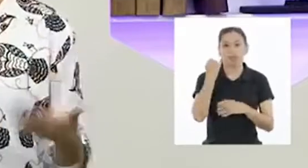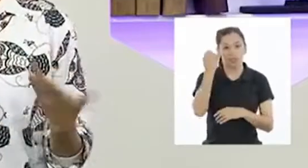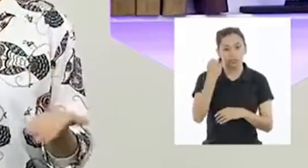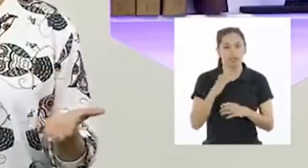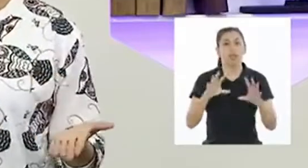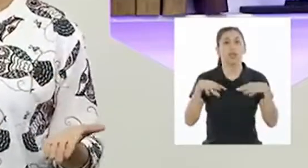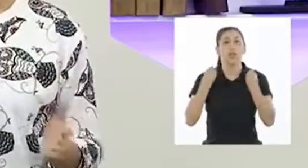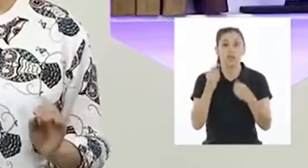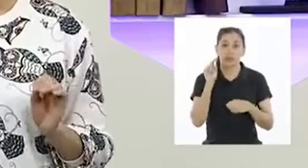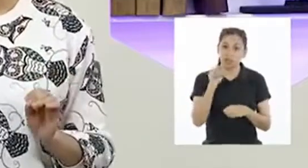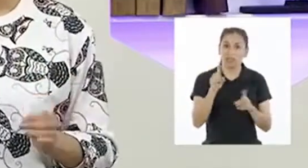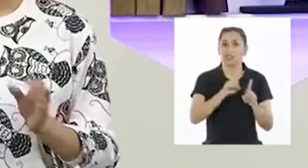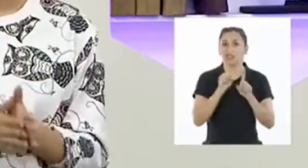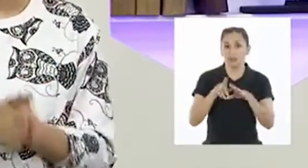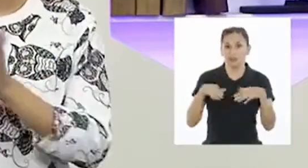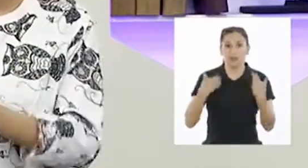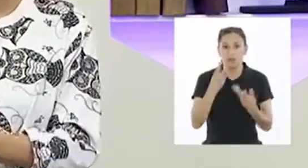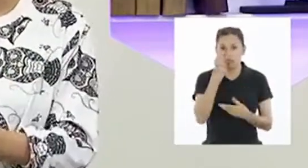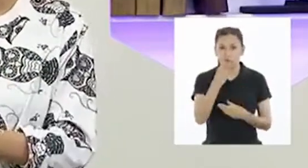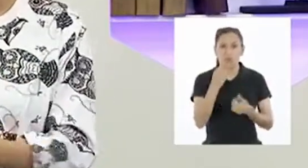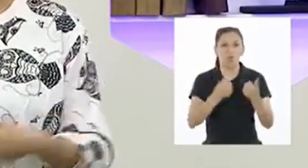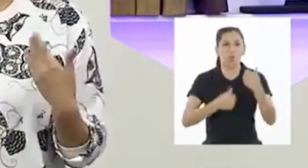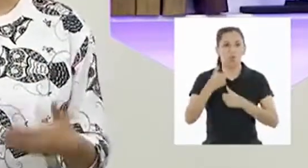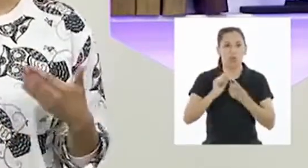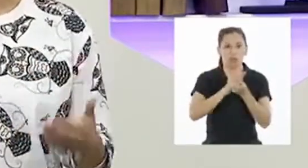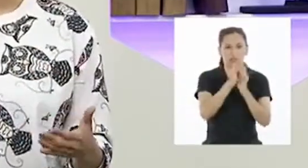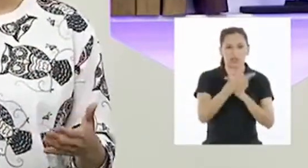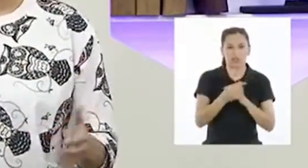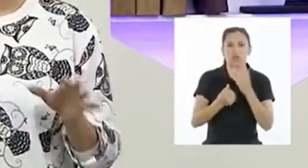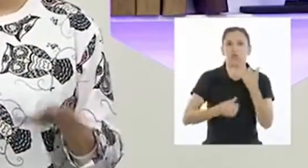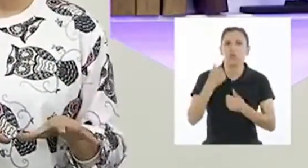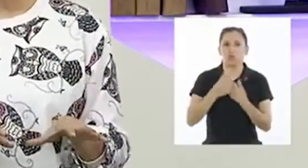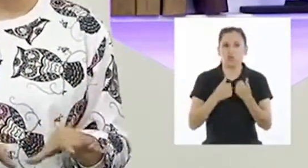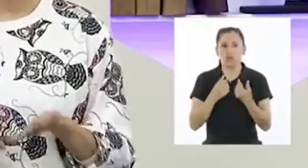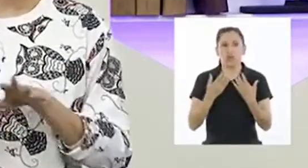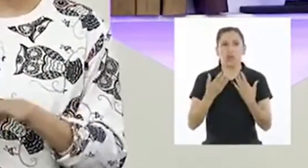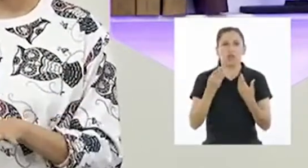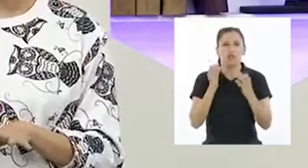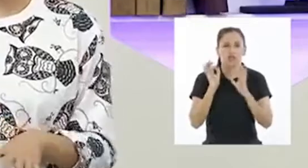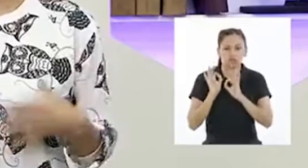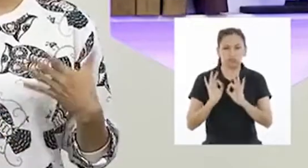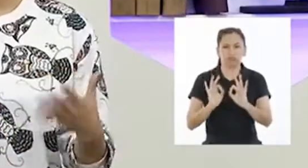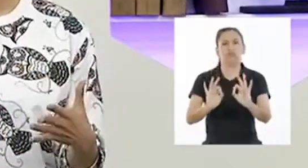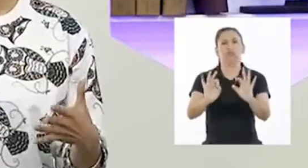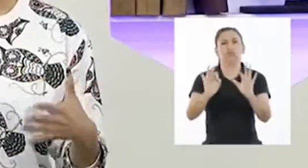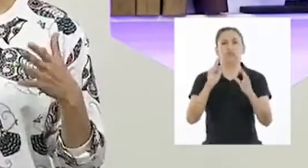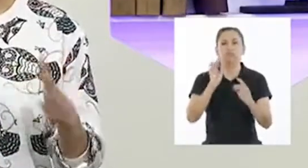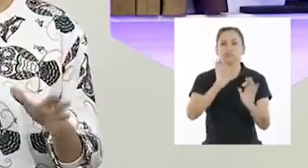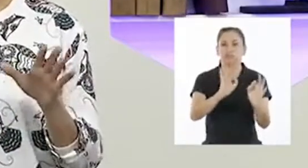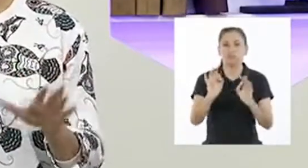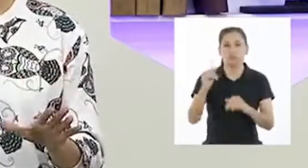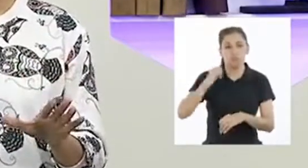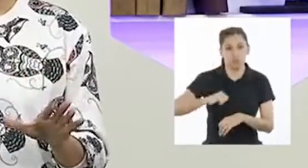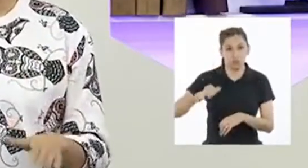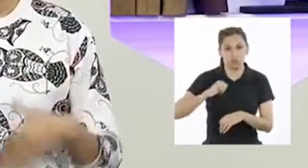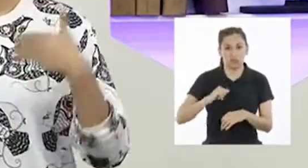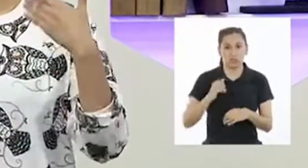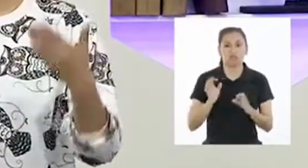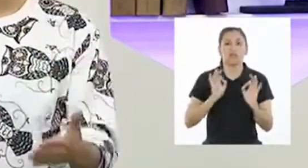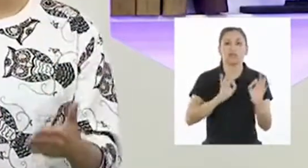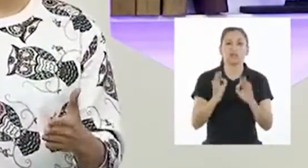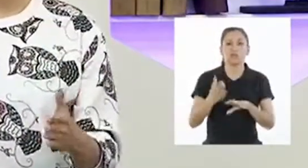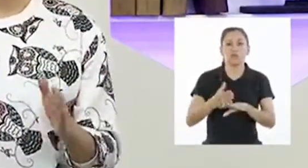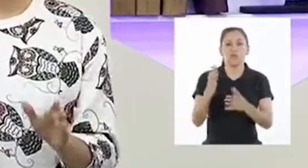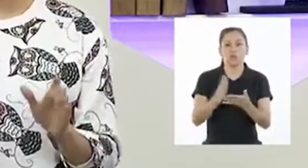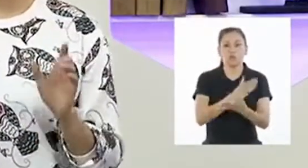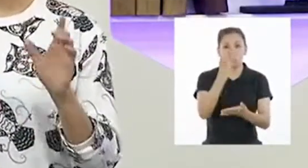idea! Porque con ello también podremos ver qué ha cambiado y qué ha permanecido respecto a las acciones y decisiones de las municipalidades ante